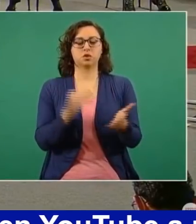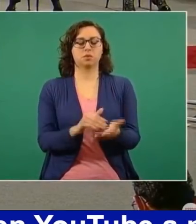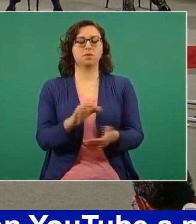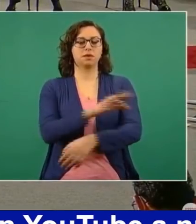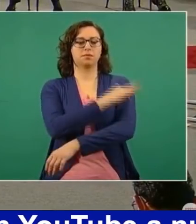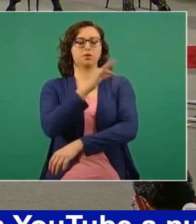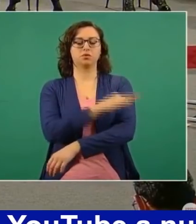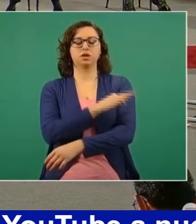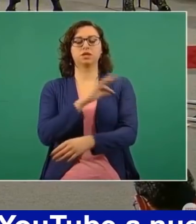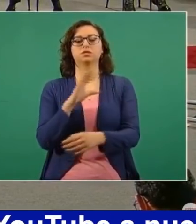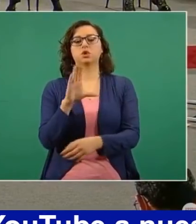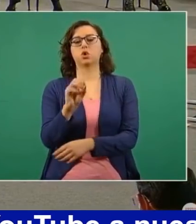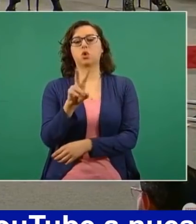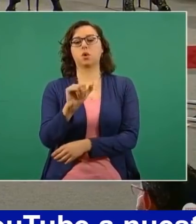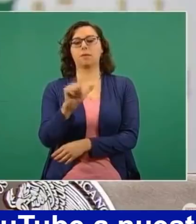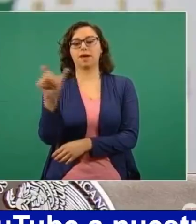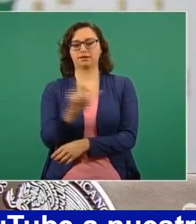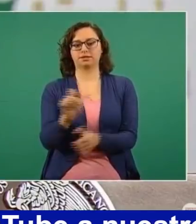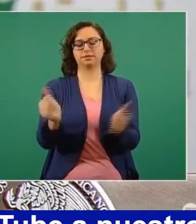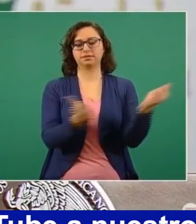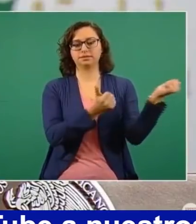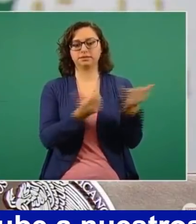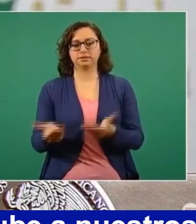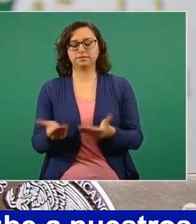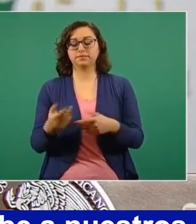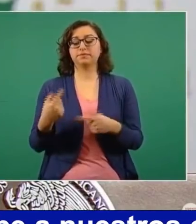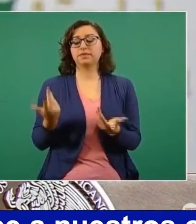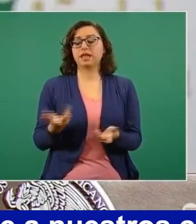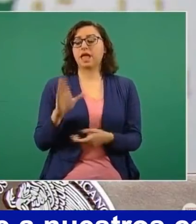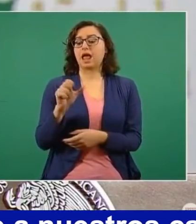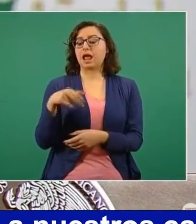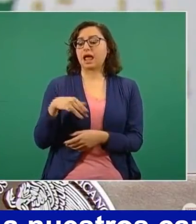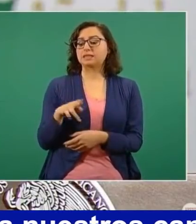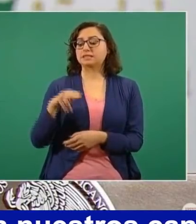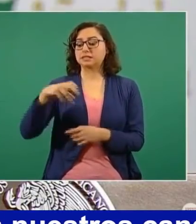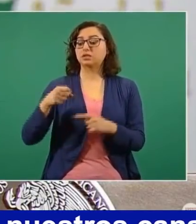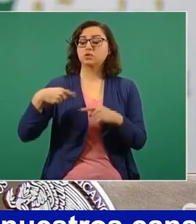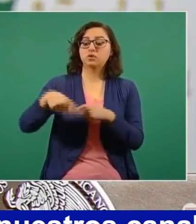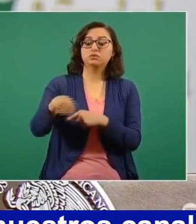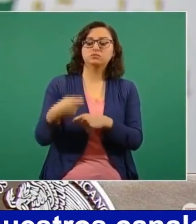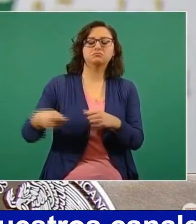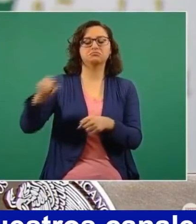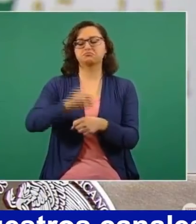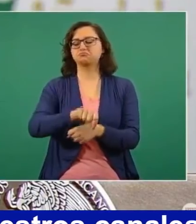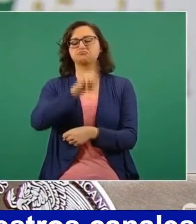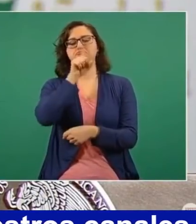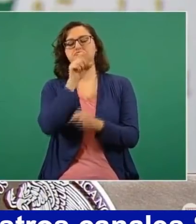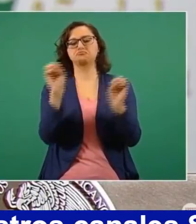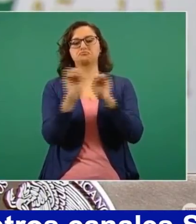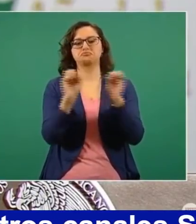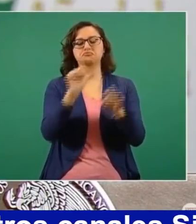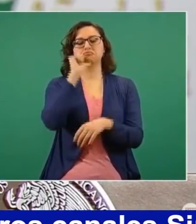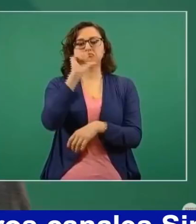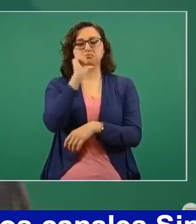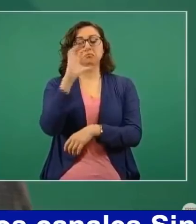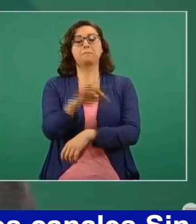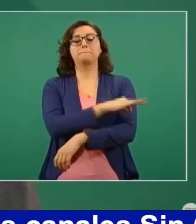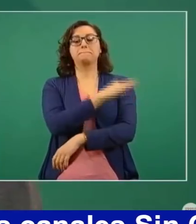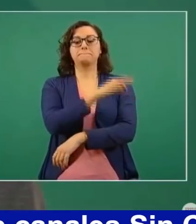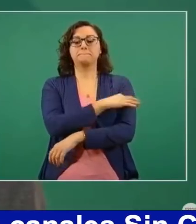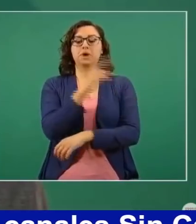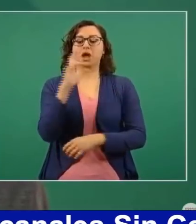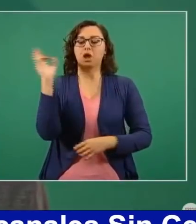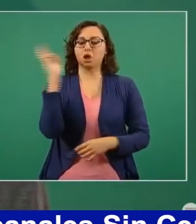1.075.200. De CanSino no tenemos plan de liberación para esta semana, y la vacuna rusa Sputnik V del